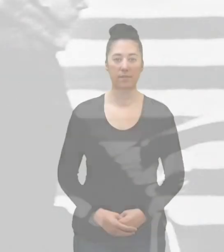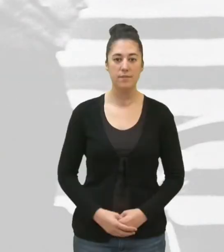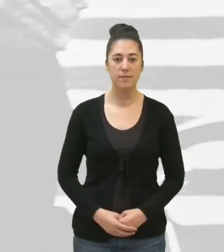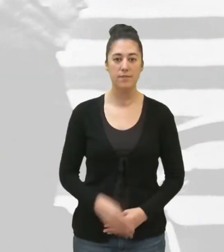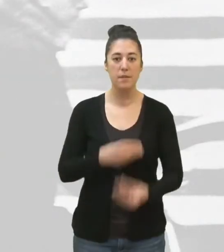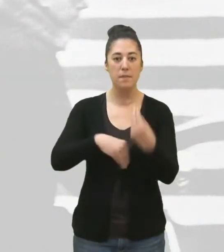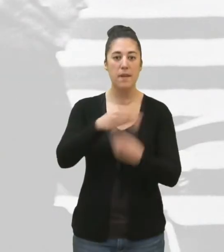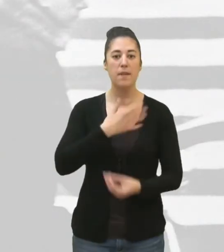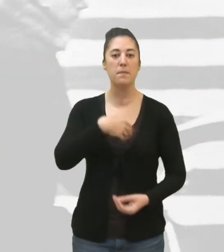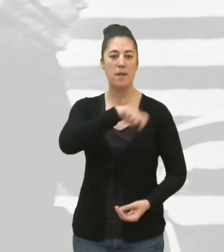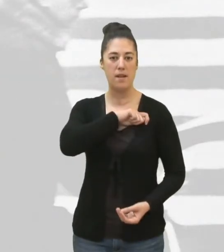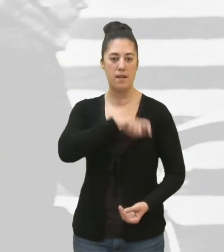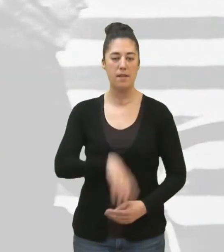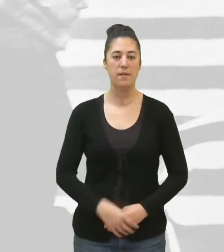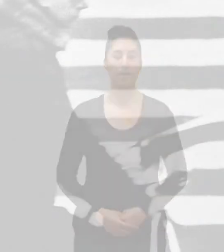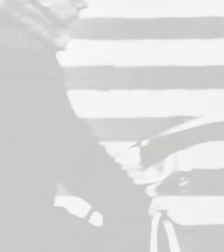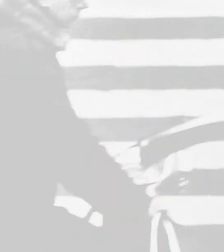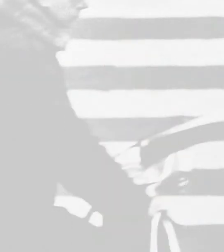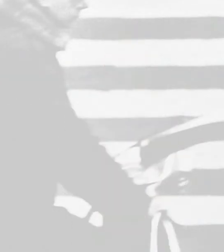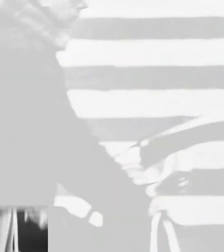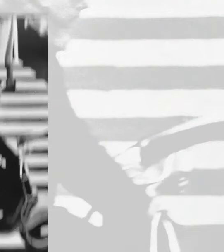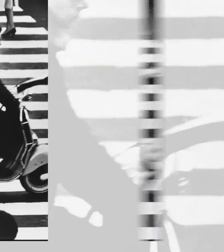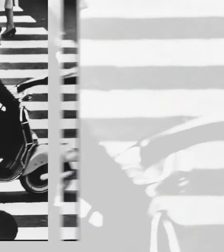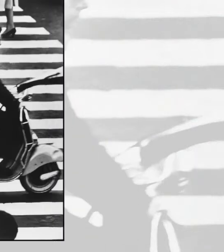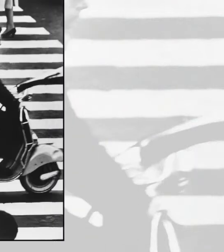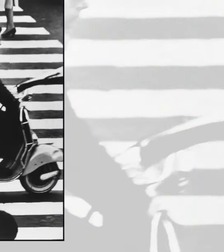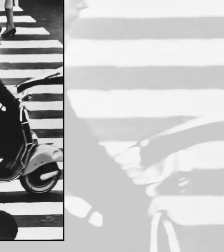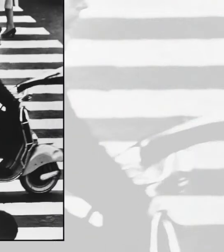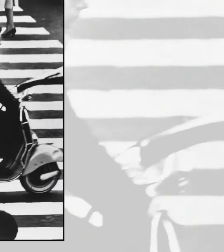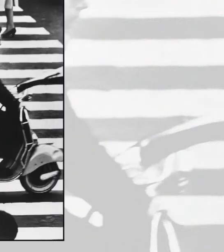William Klein, Piazza di España.